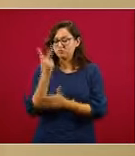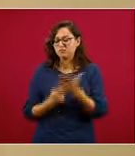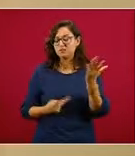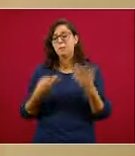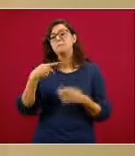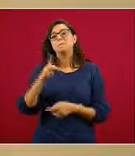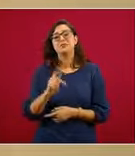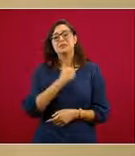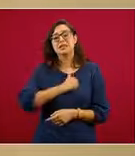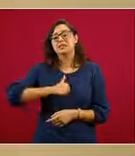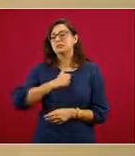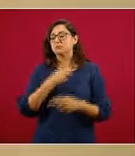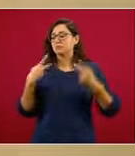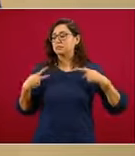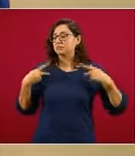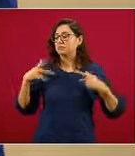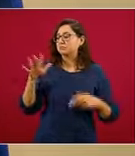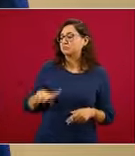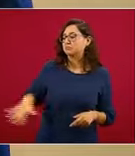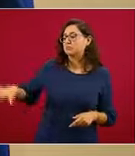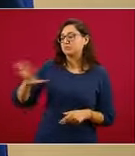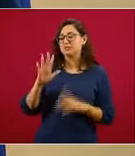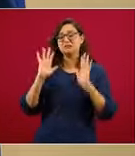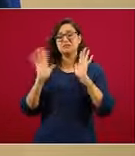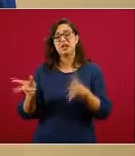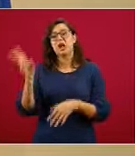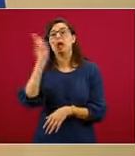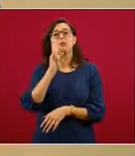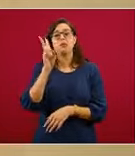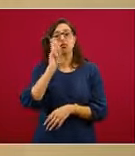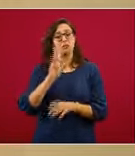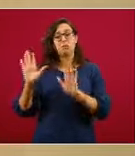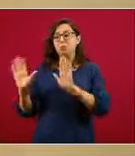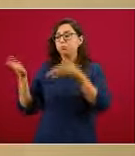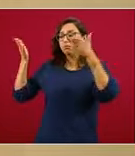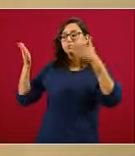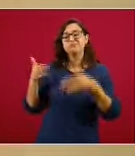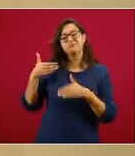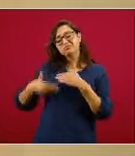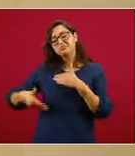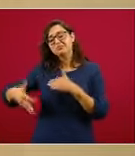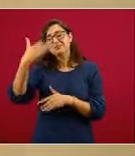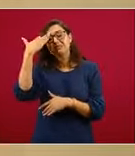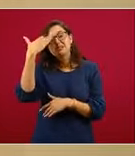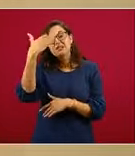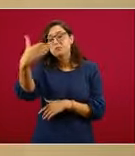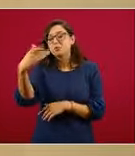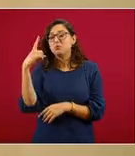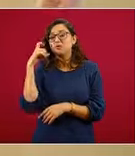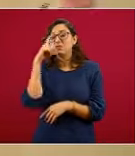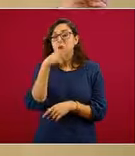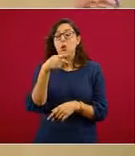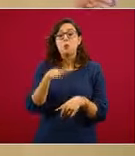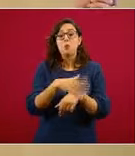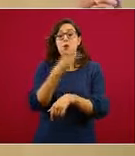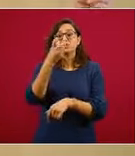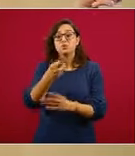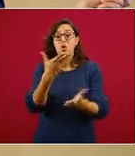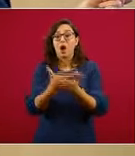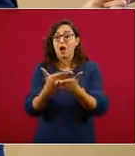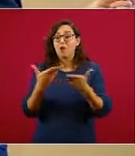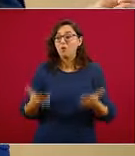Y por eso la apuesta es que tenemos que proteger a los niños y a las niñas, a los jóvenes, a las adolescentes de este país para que no